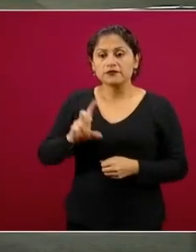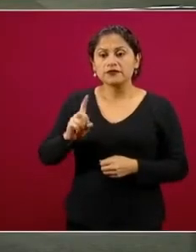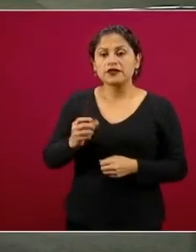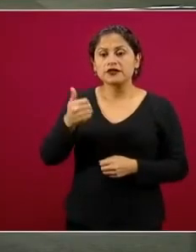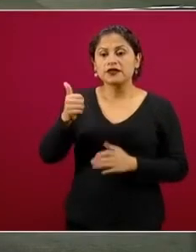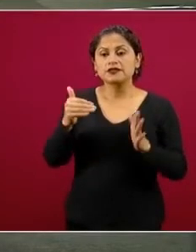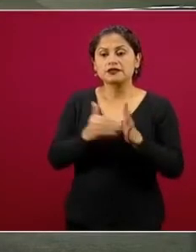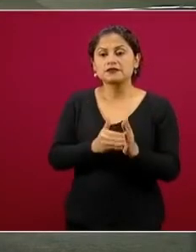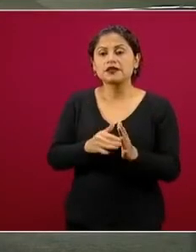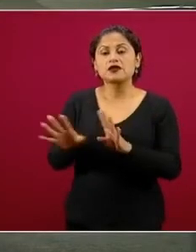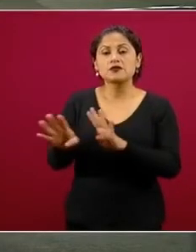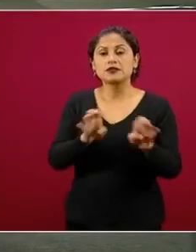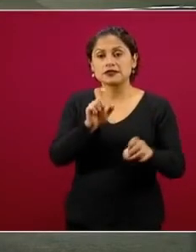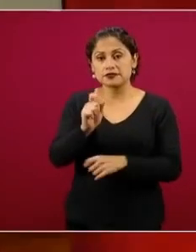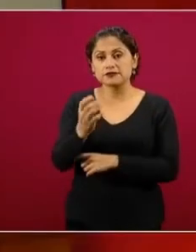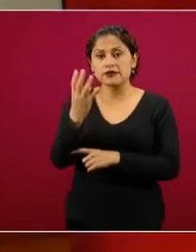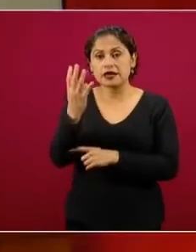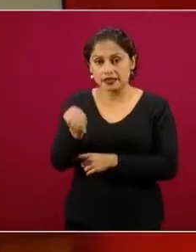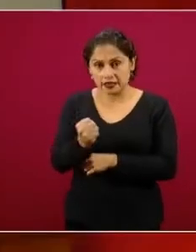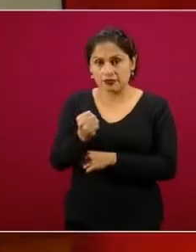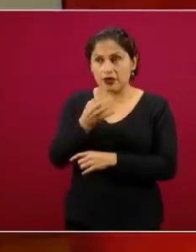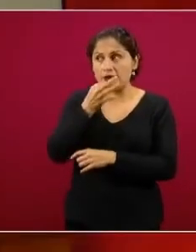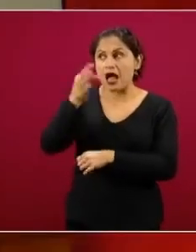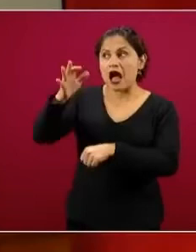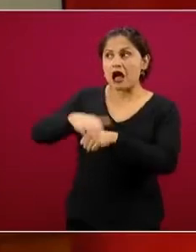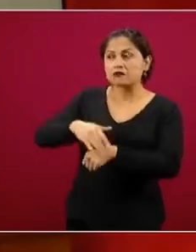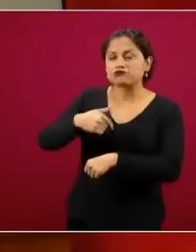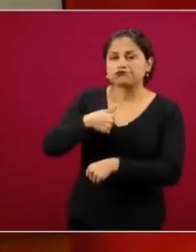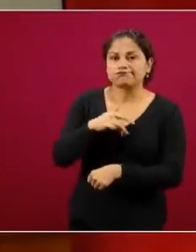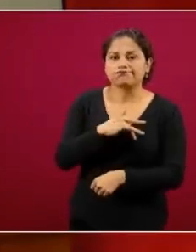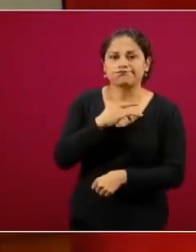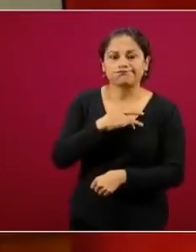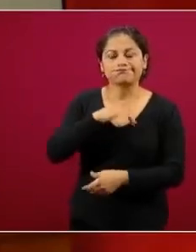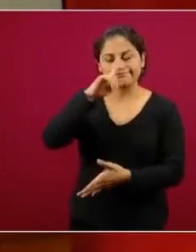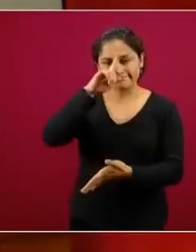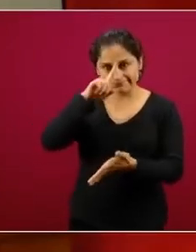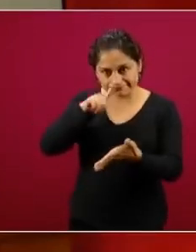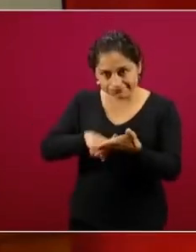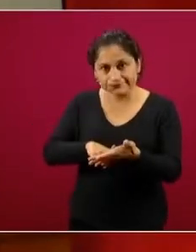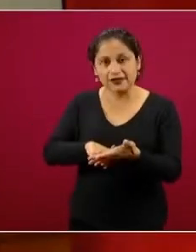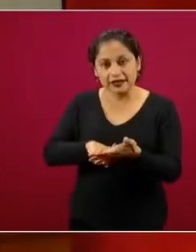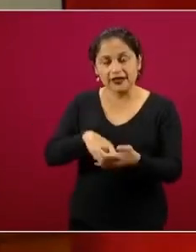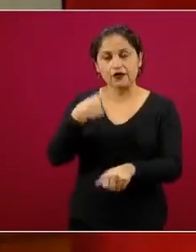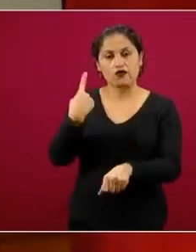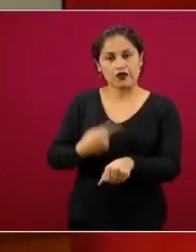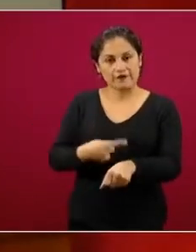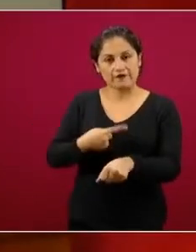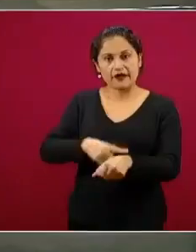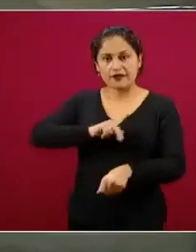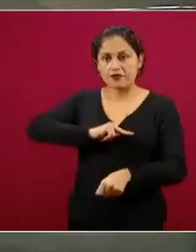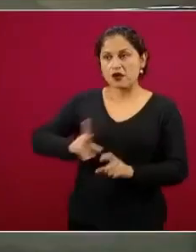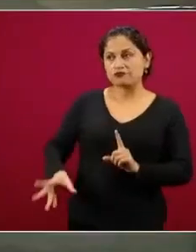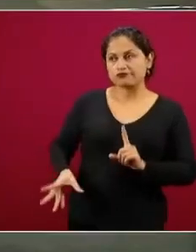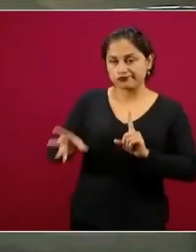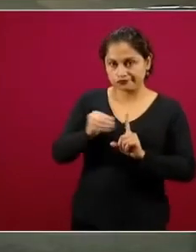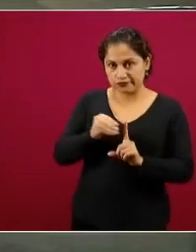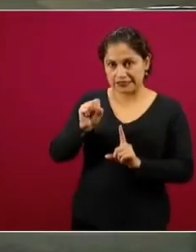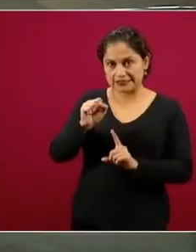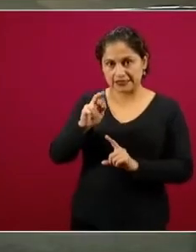36,929 se reportaron como sospechosas de COVID, dijeron, creo yo, tener infección por